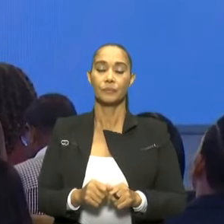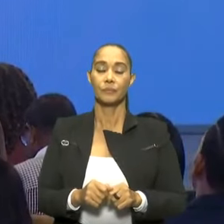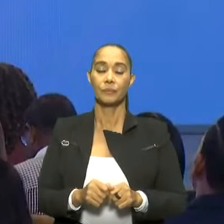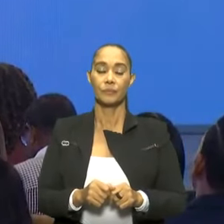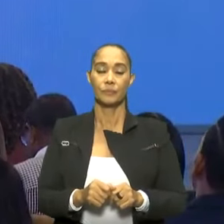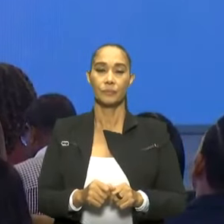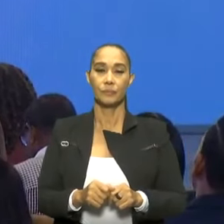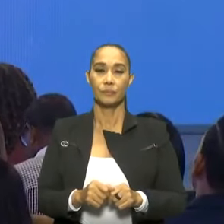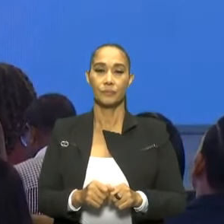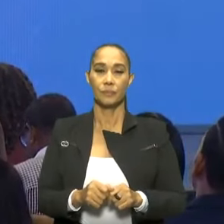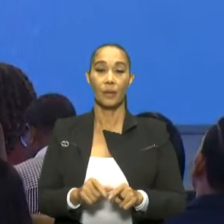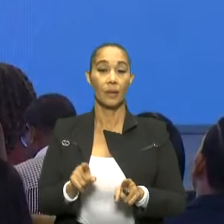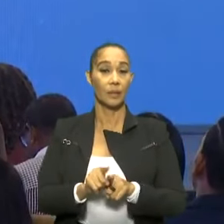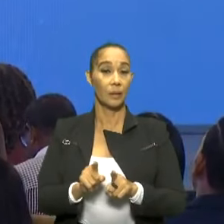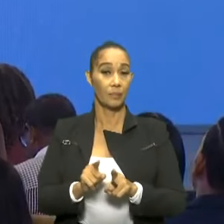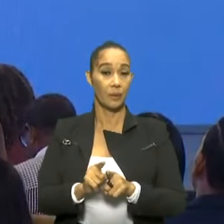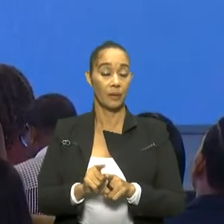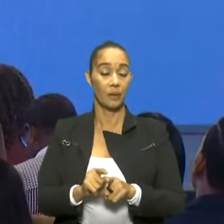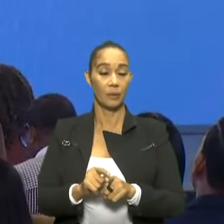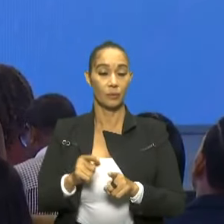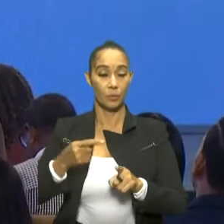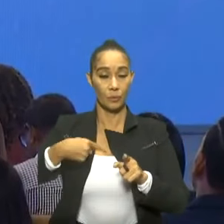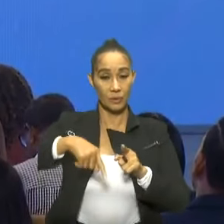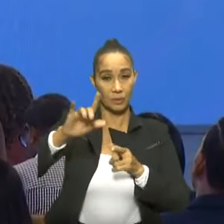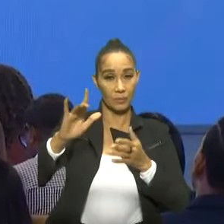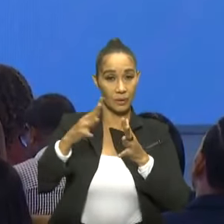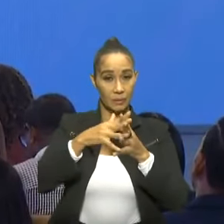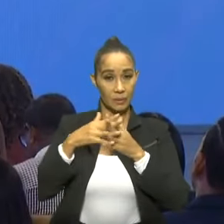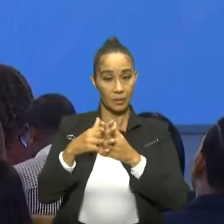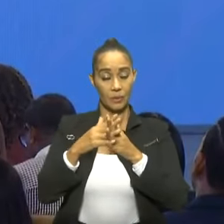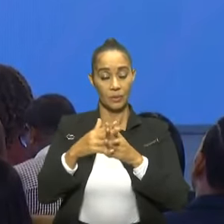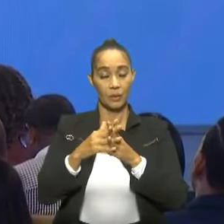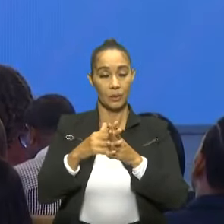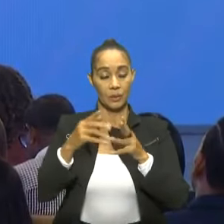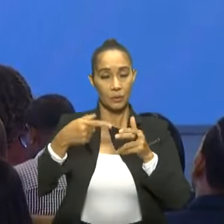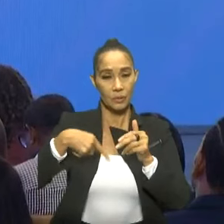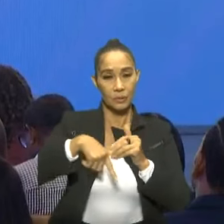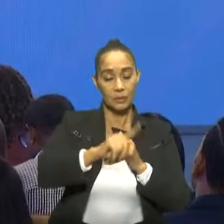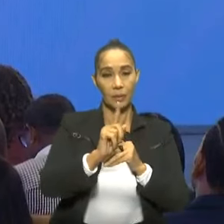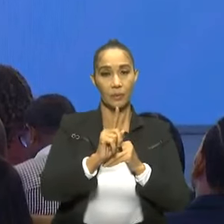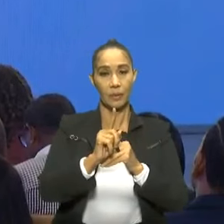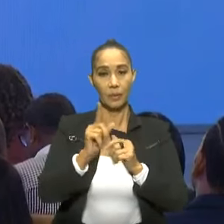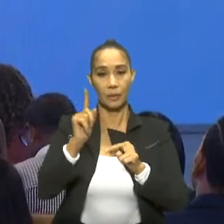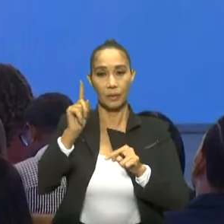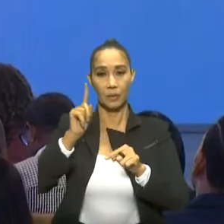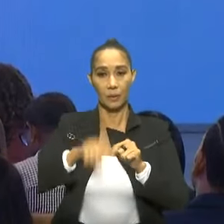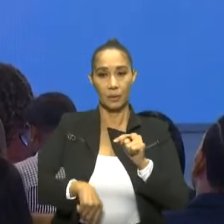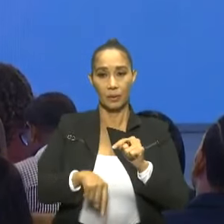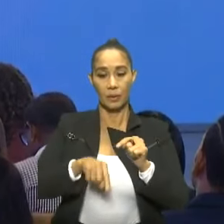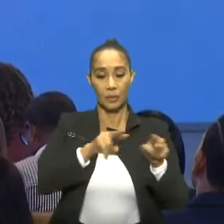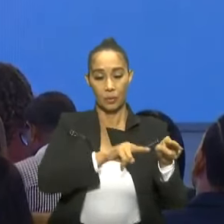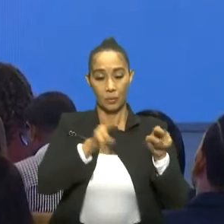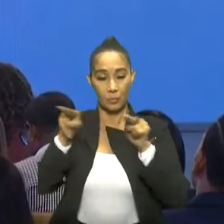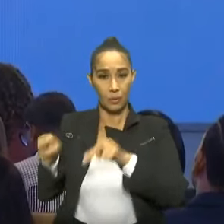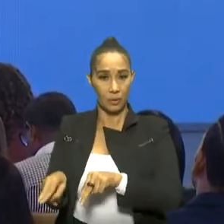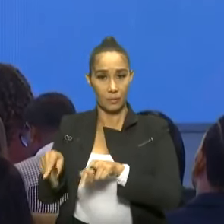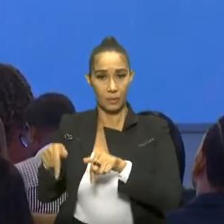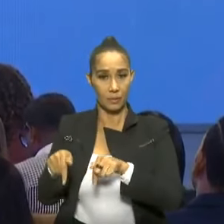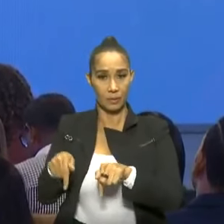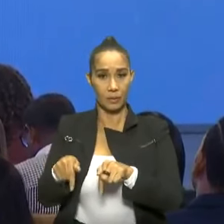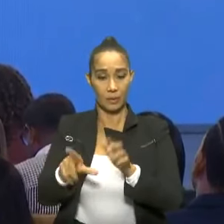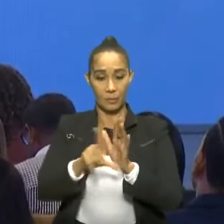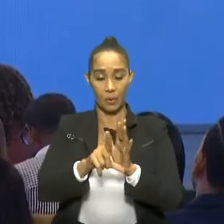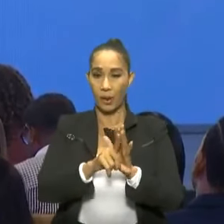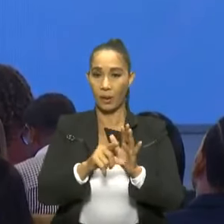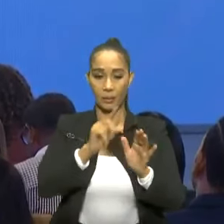que ustedes saben que todo el que entre a Estados Unidos prácticamente no lo pueden deportar por las